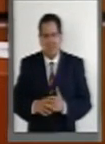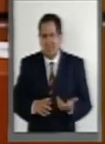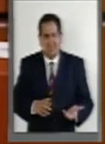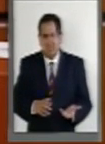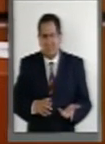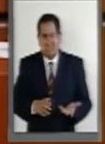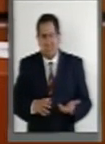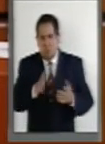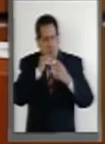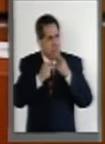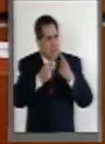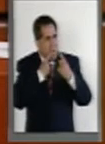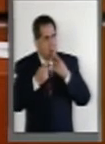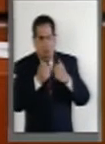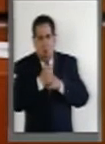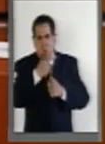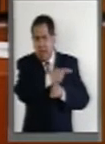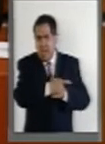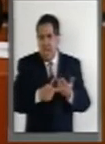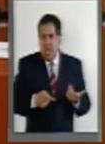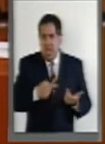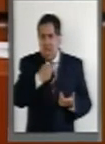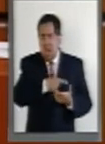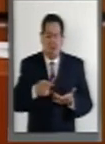no se puede dialogar con quien se